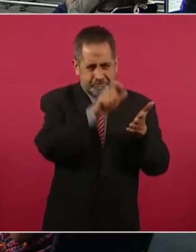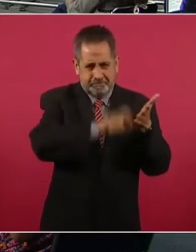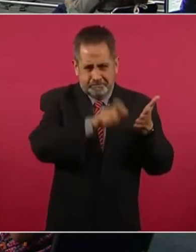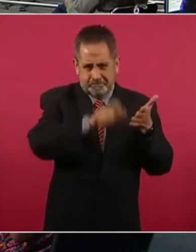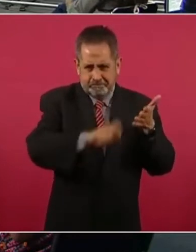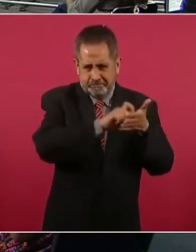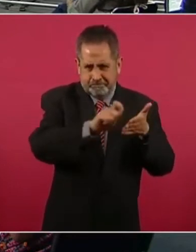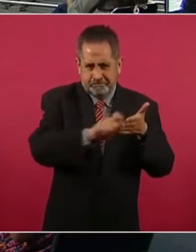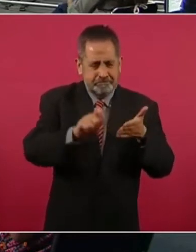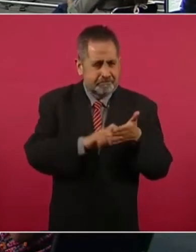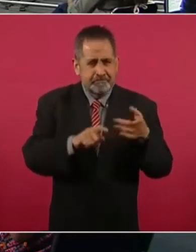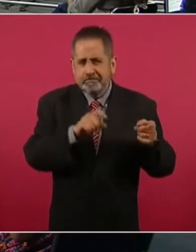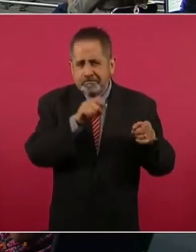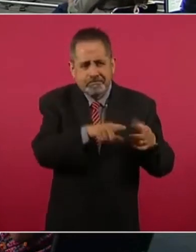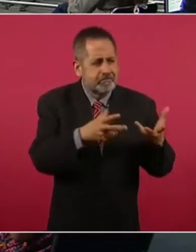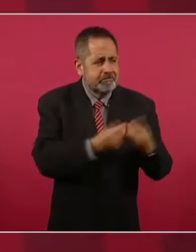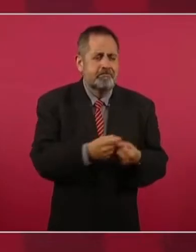del Reforma.